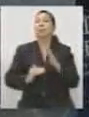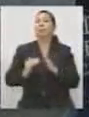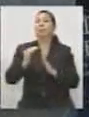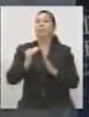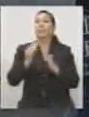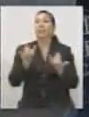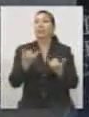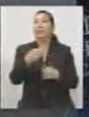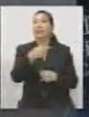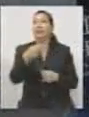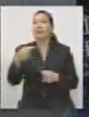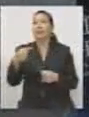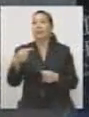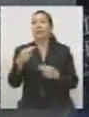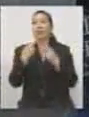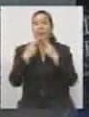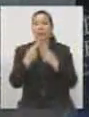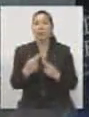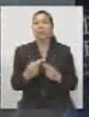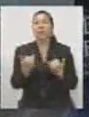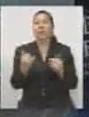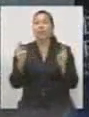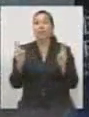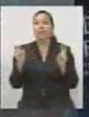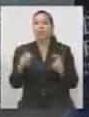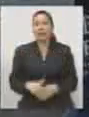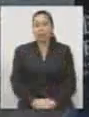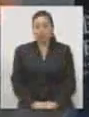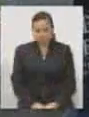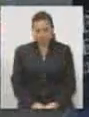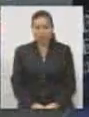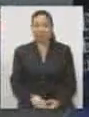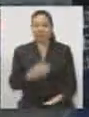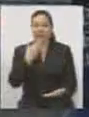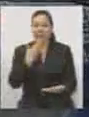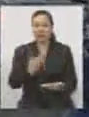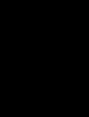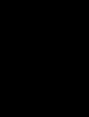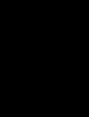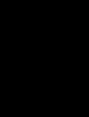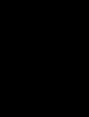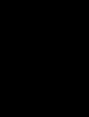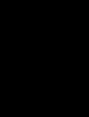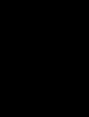las circunstancias esta semana y se resolverá definitivamente este tema. Ok, muchísimas gracias.